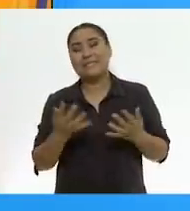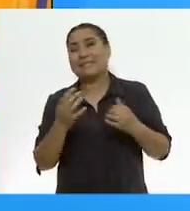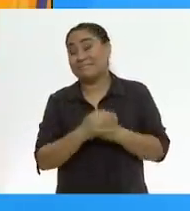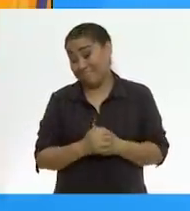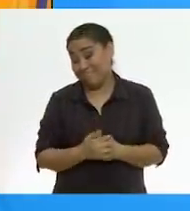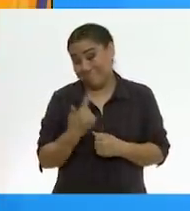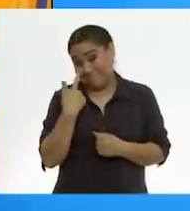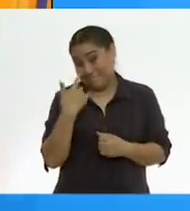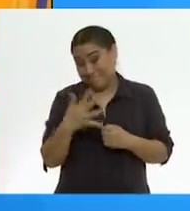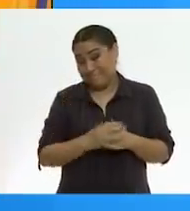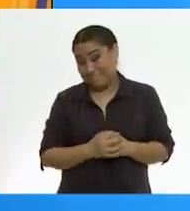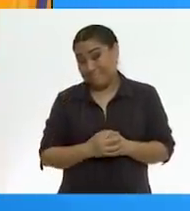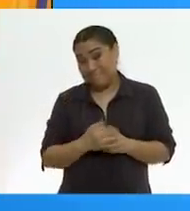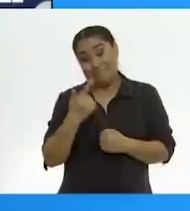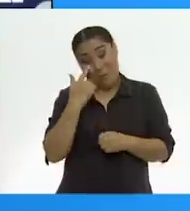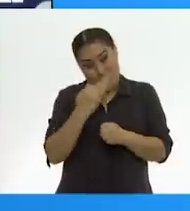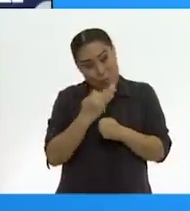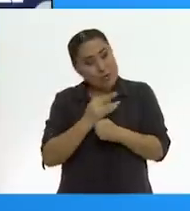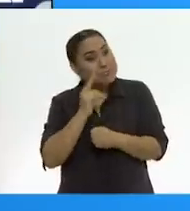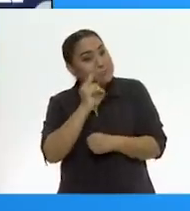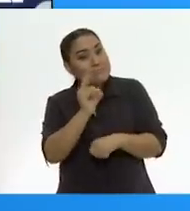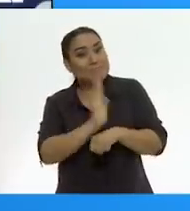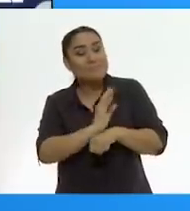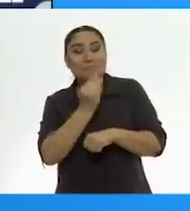Para que veas que conviene ver nuestras series.